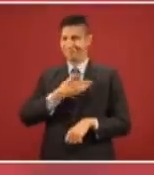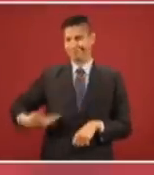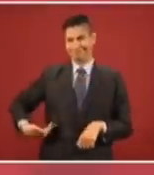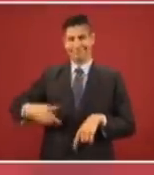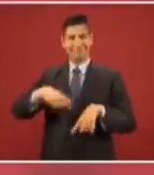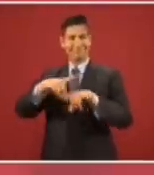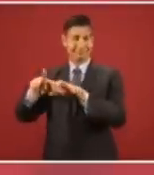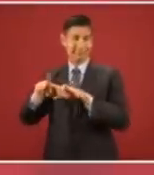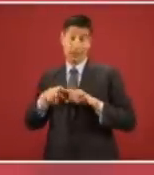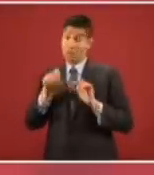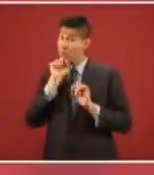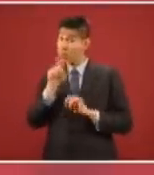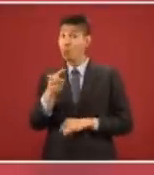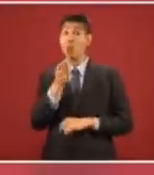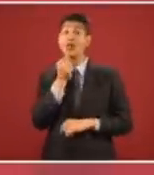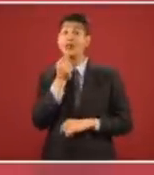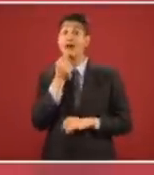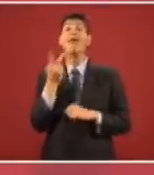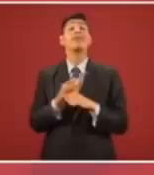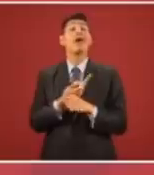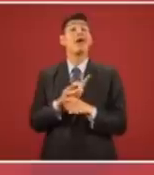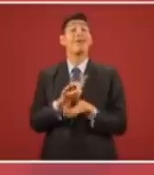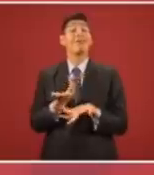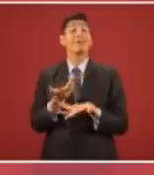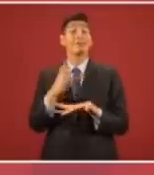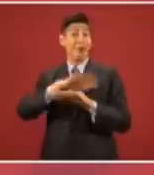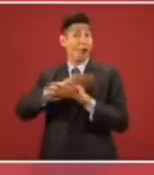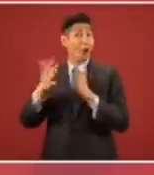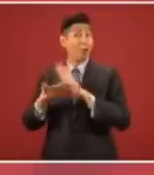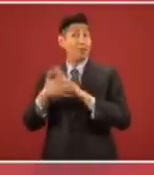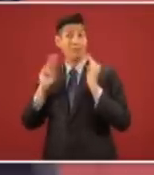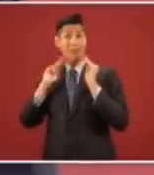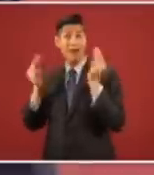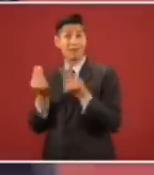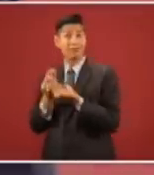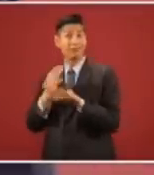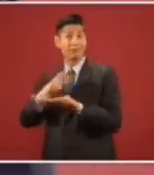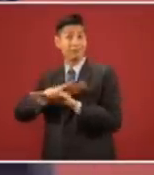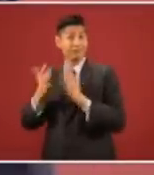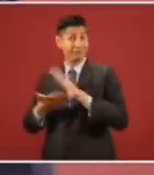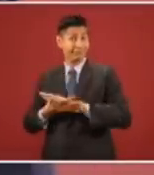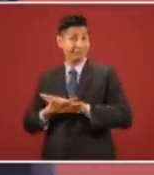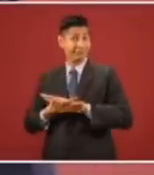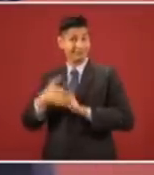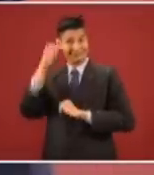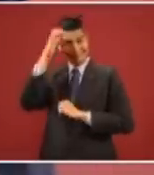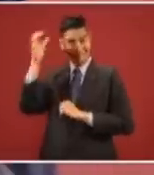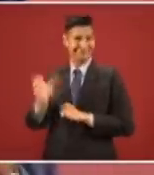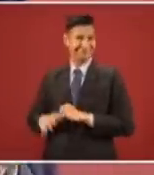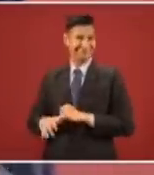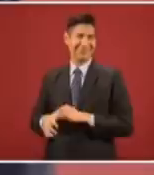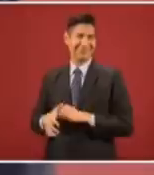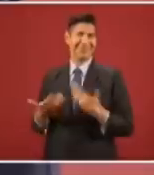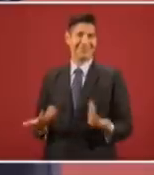seguridad pública, estaban al servicio de las bandas de delincuentes. Es una